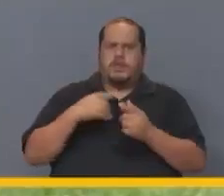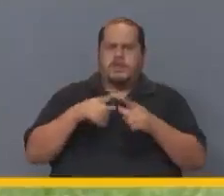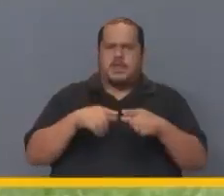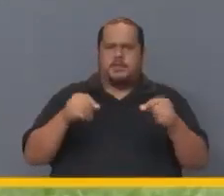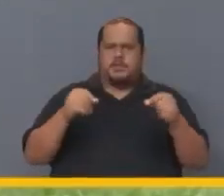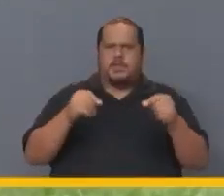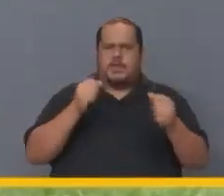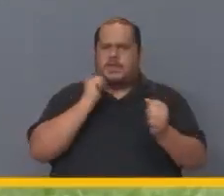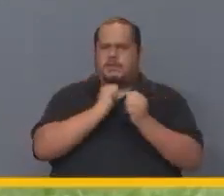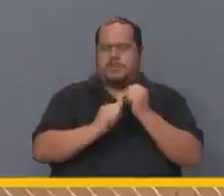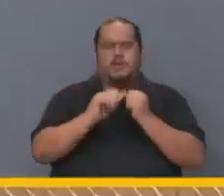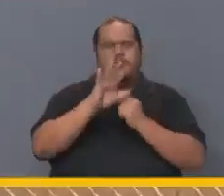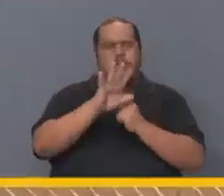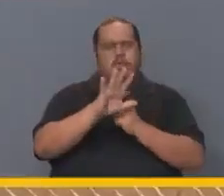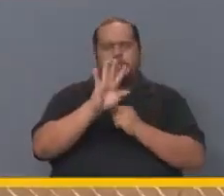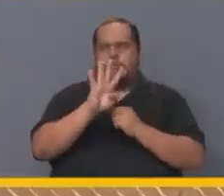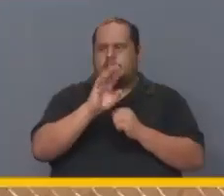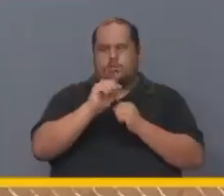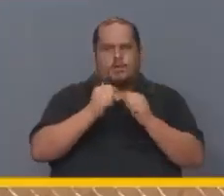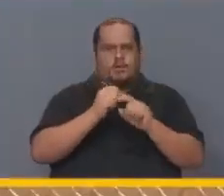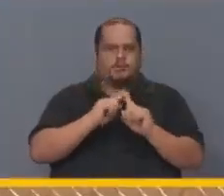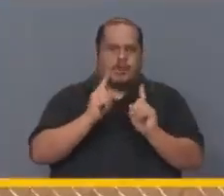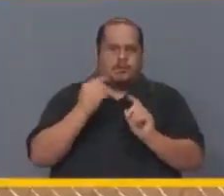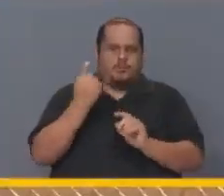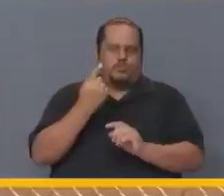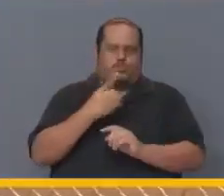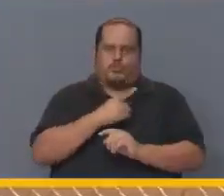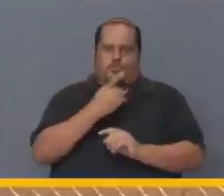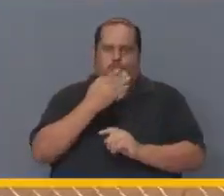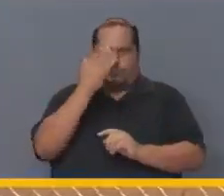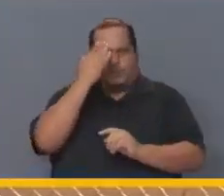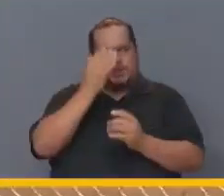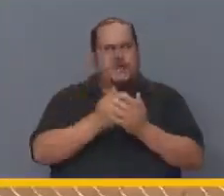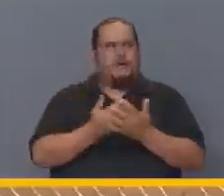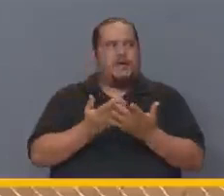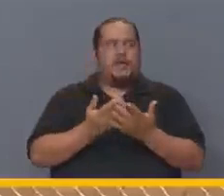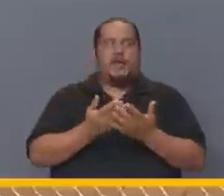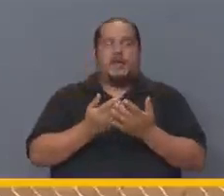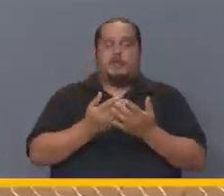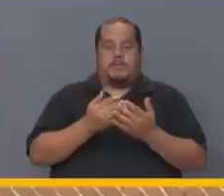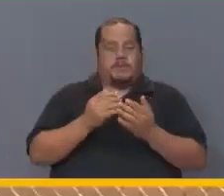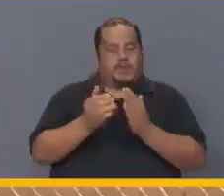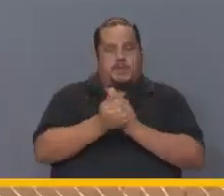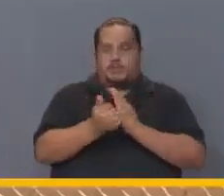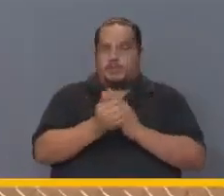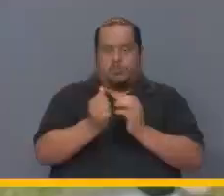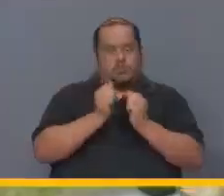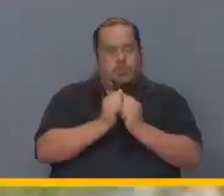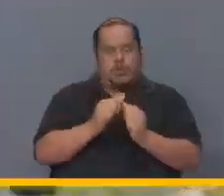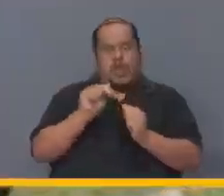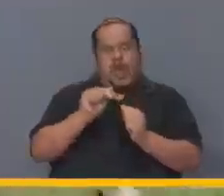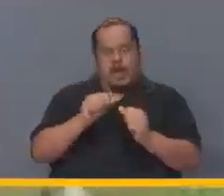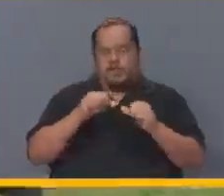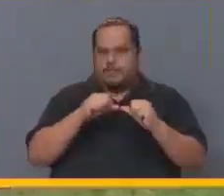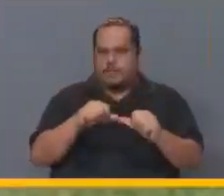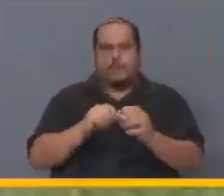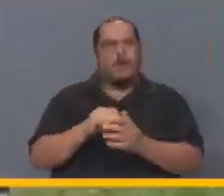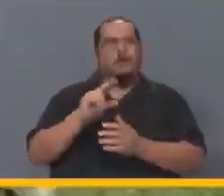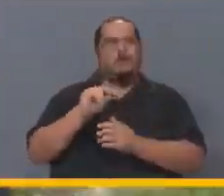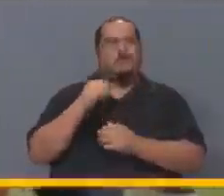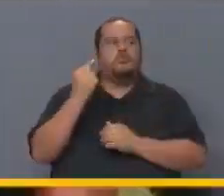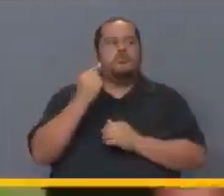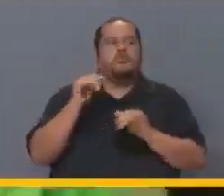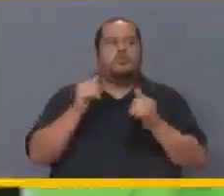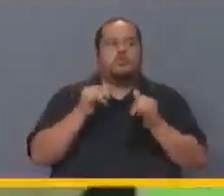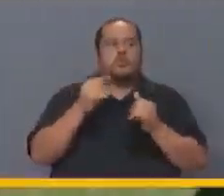los 54 años, pero solo Dios sabe. Así que mientras las ganas estén y el rendimiento acompañen, ahí vamos a seguir. Pero no solo jugar por